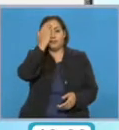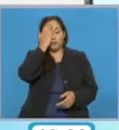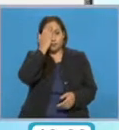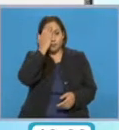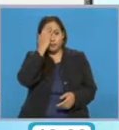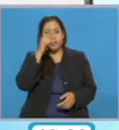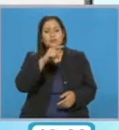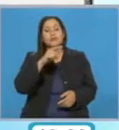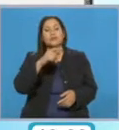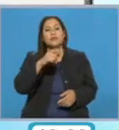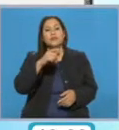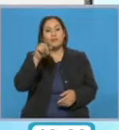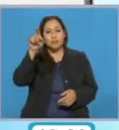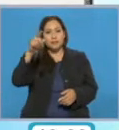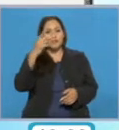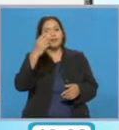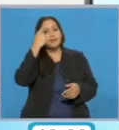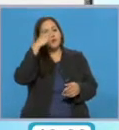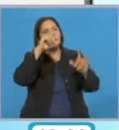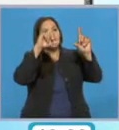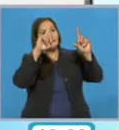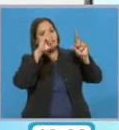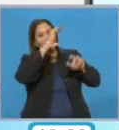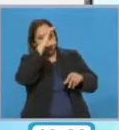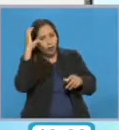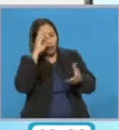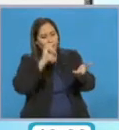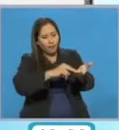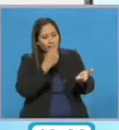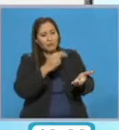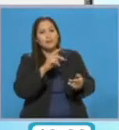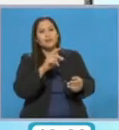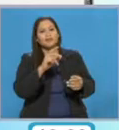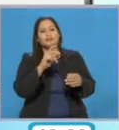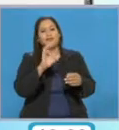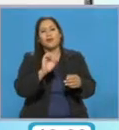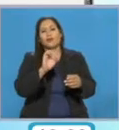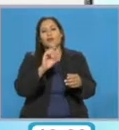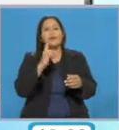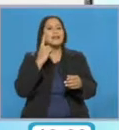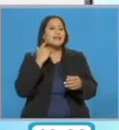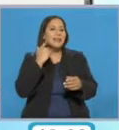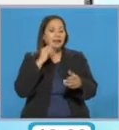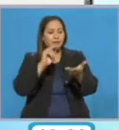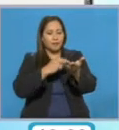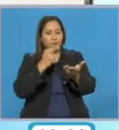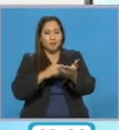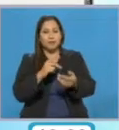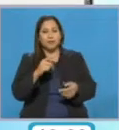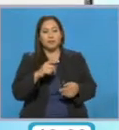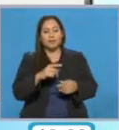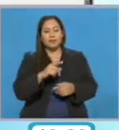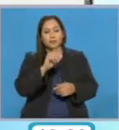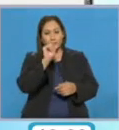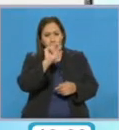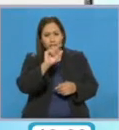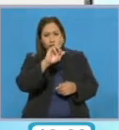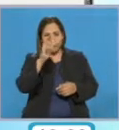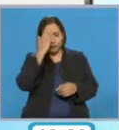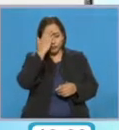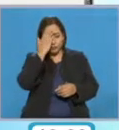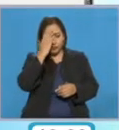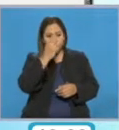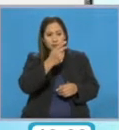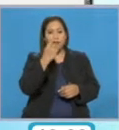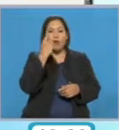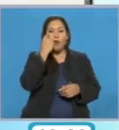sido dedicatorias que él hizo en cuadros, en ciertas partes de arte, y son poco las que nosotros podemos reconocer. Hace